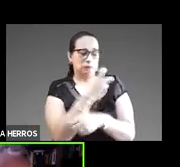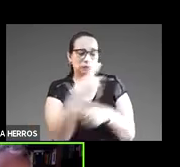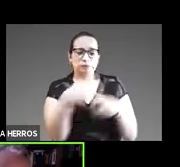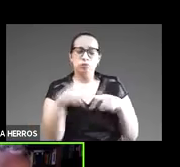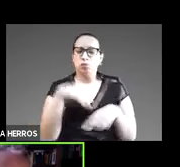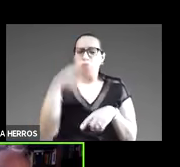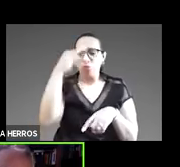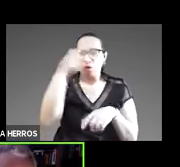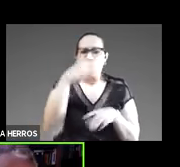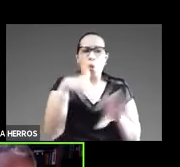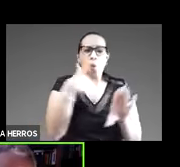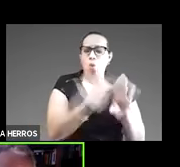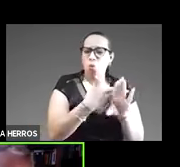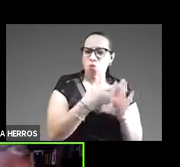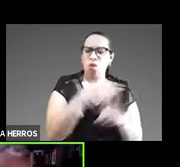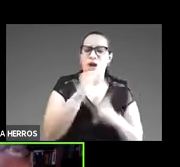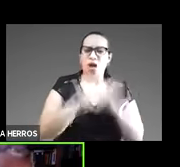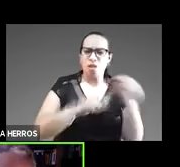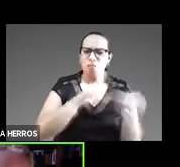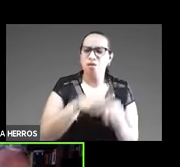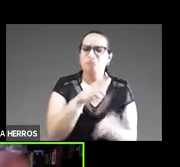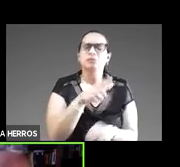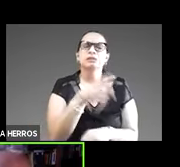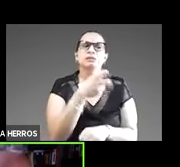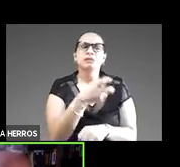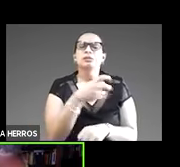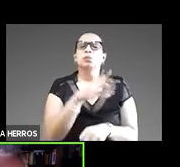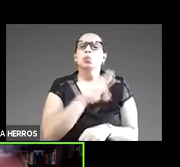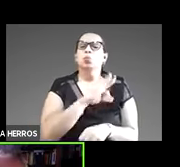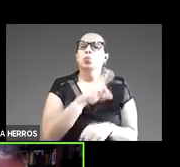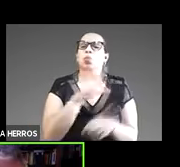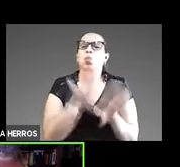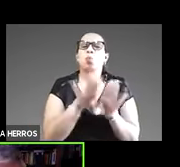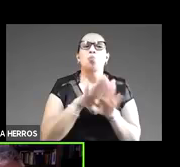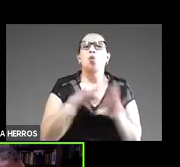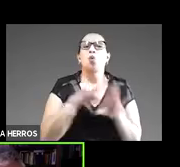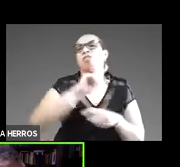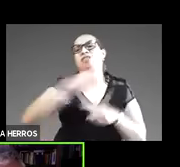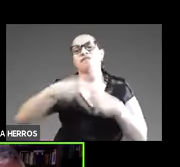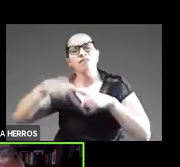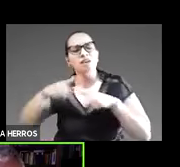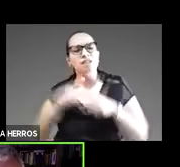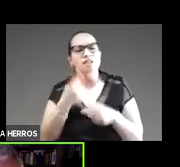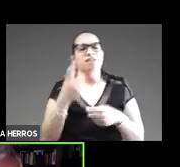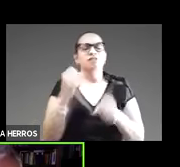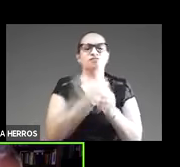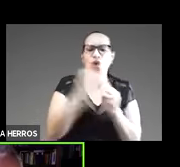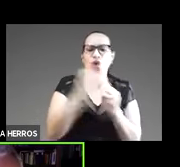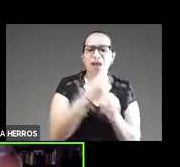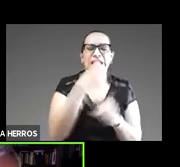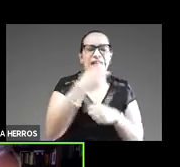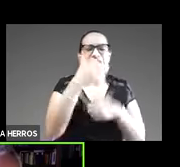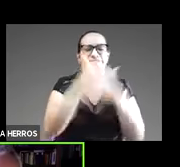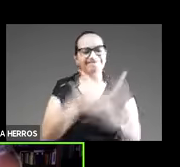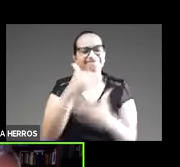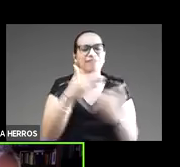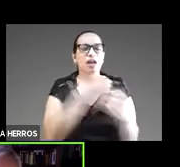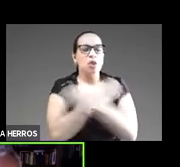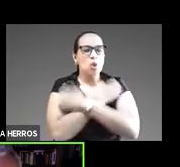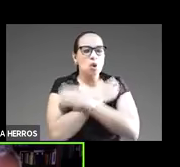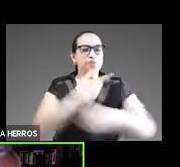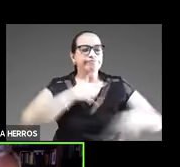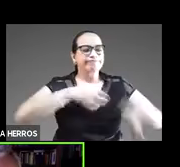crueldad contra los animales puede conducir a otro tipo de violencias y el trayecto educativo de nuestro trabajo con las